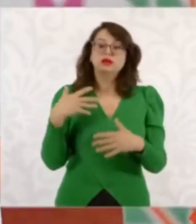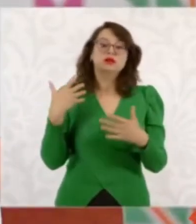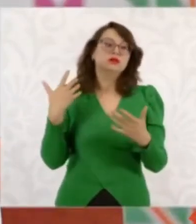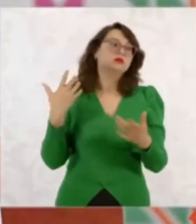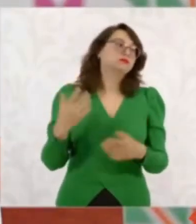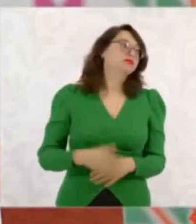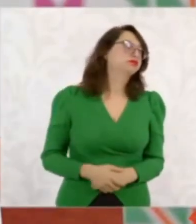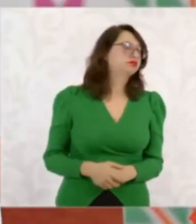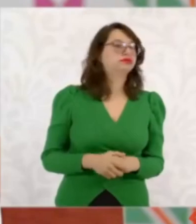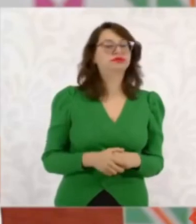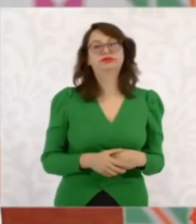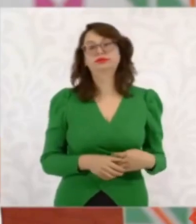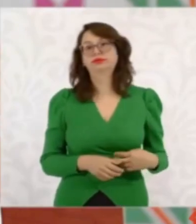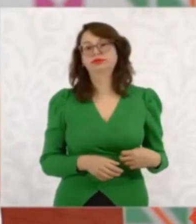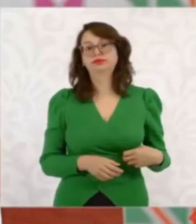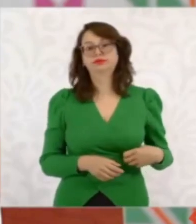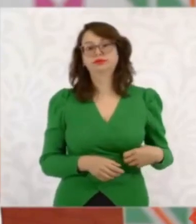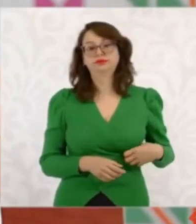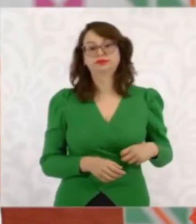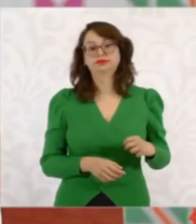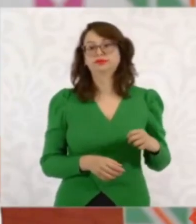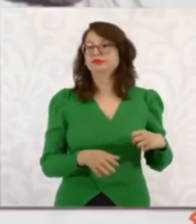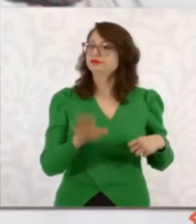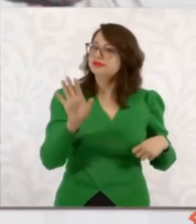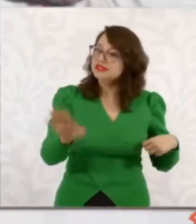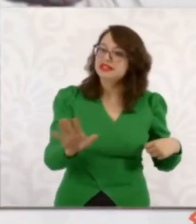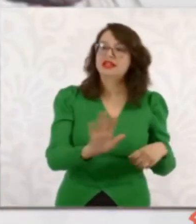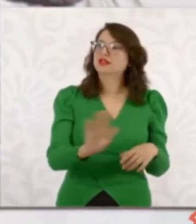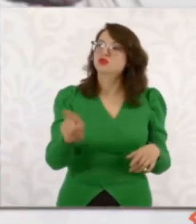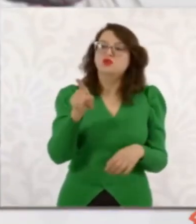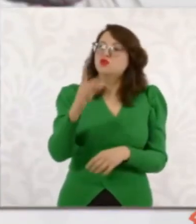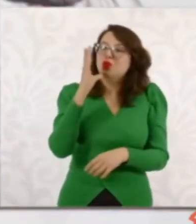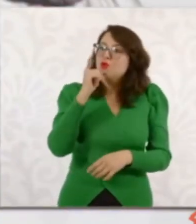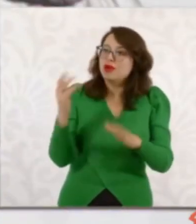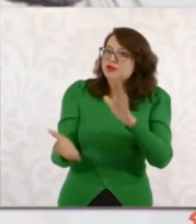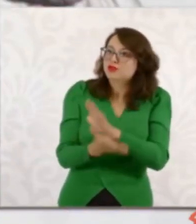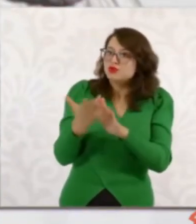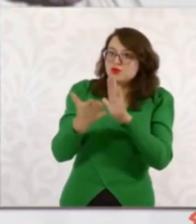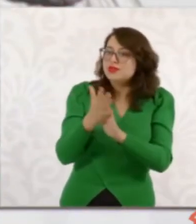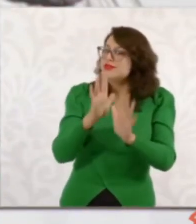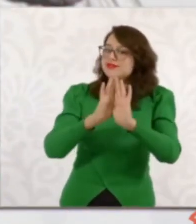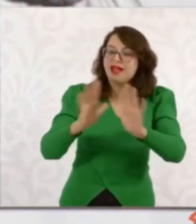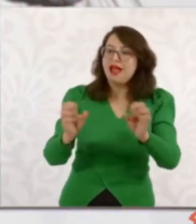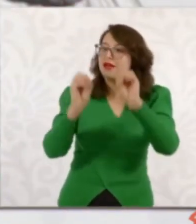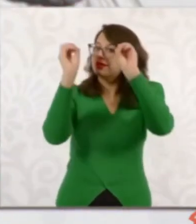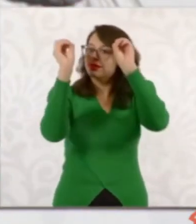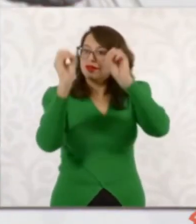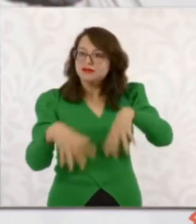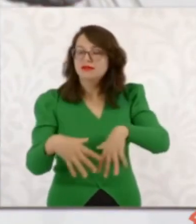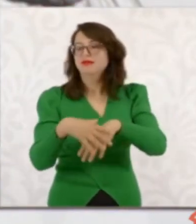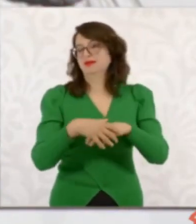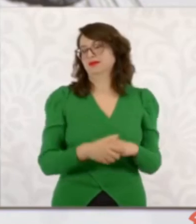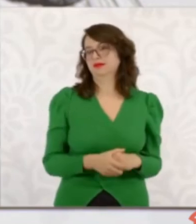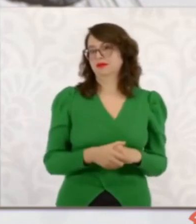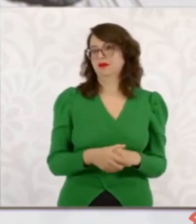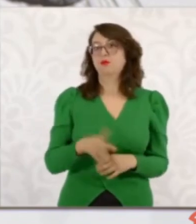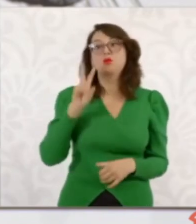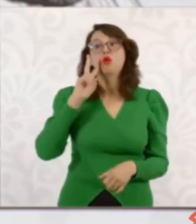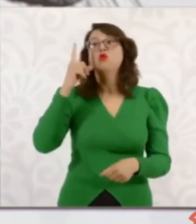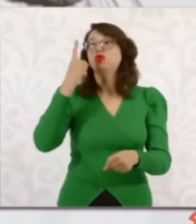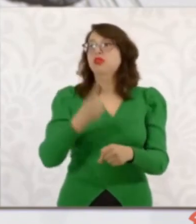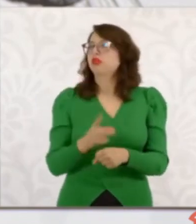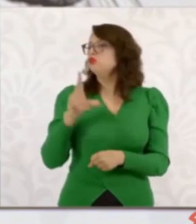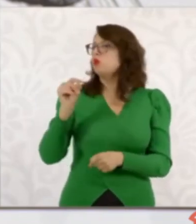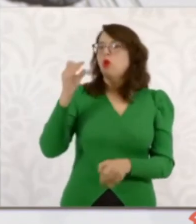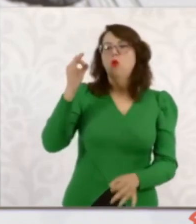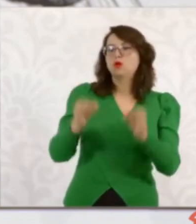aquella empresa que ya se desistieran de seguir construyendo de manera voluntaria y